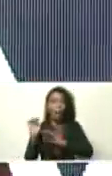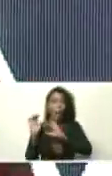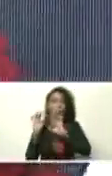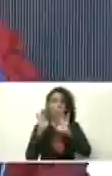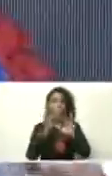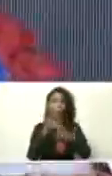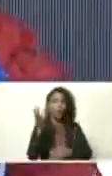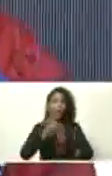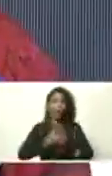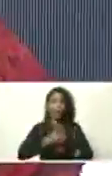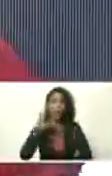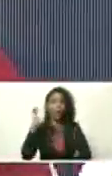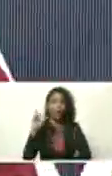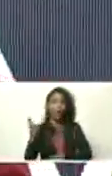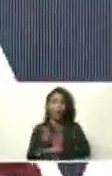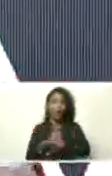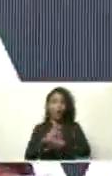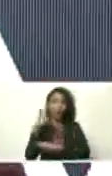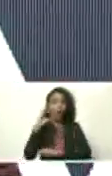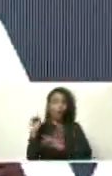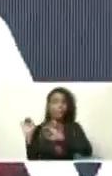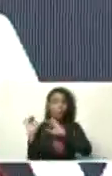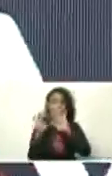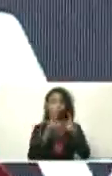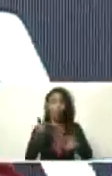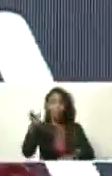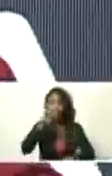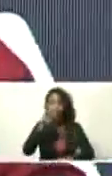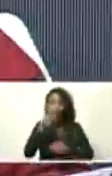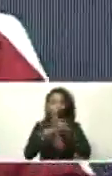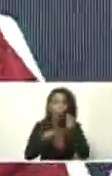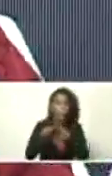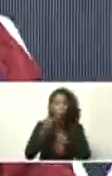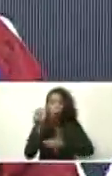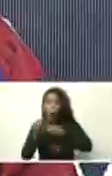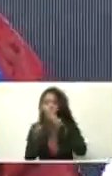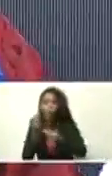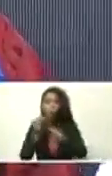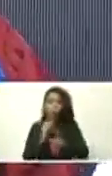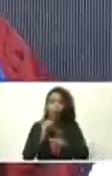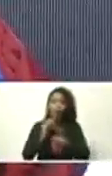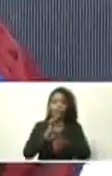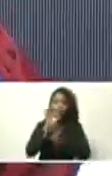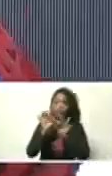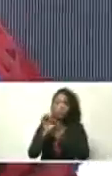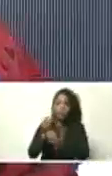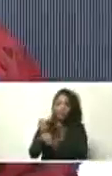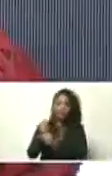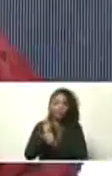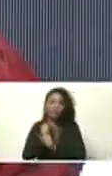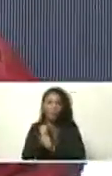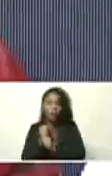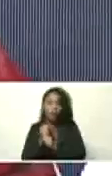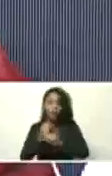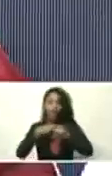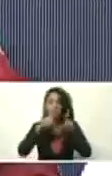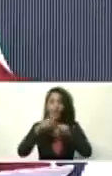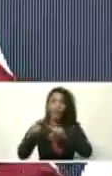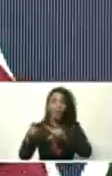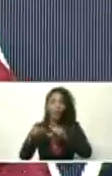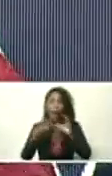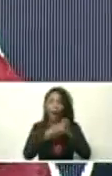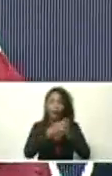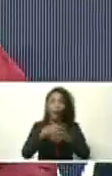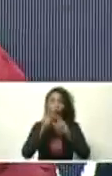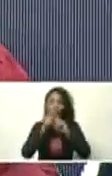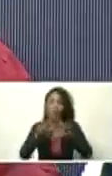de Caracas, al gobierno de Caracas, bueno, buscando y, por supuesto, amarrándose con los distintos equipos que tenemos desplegados